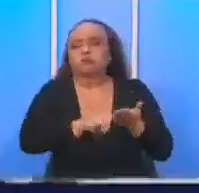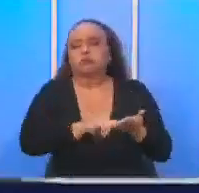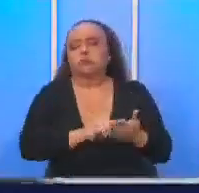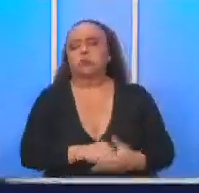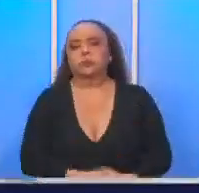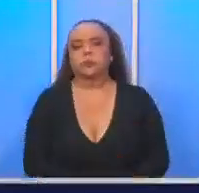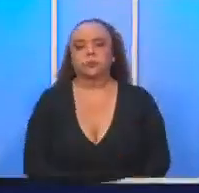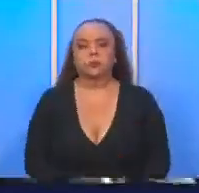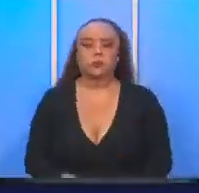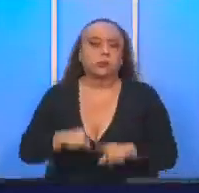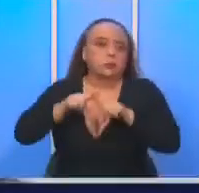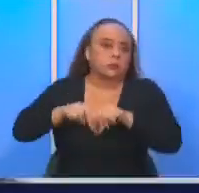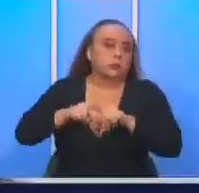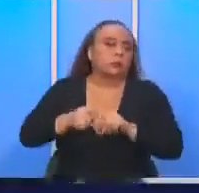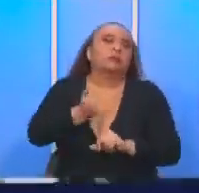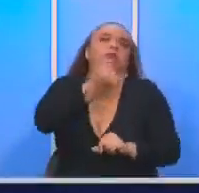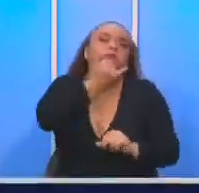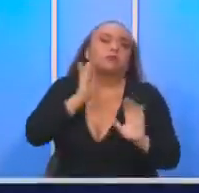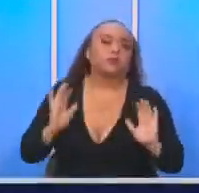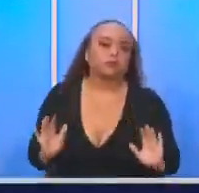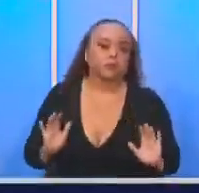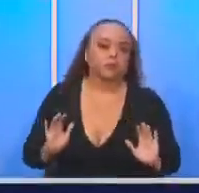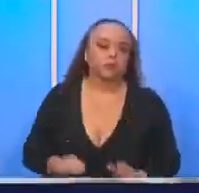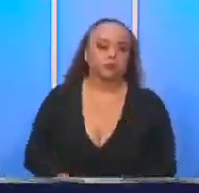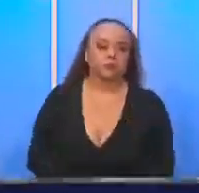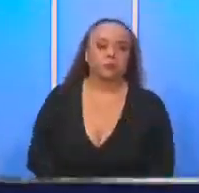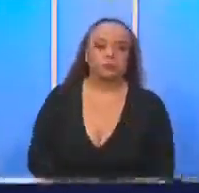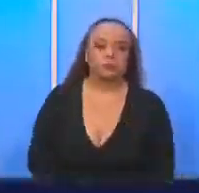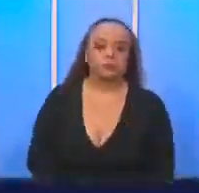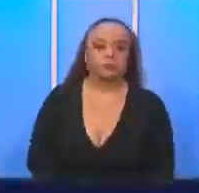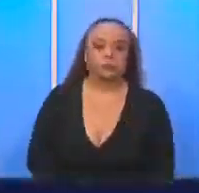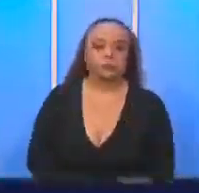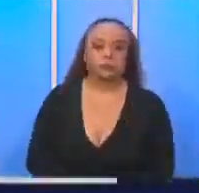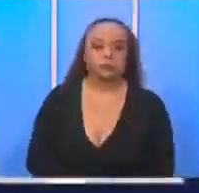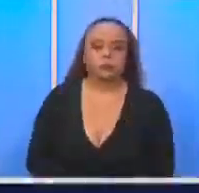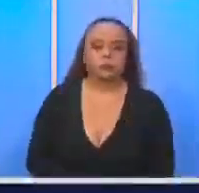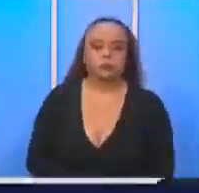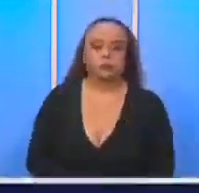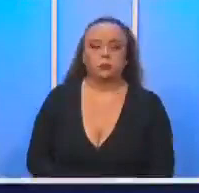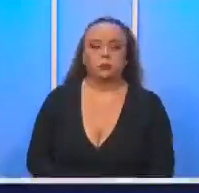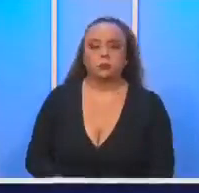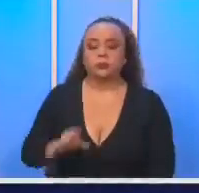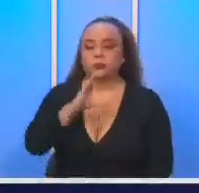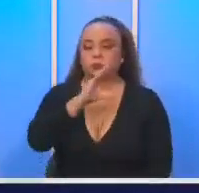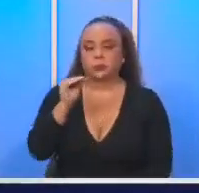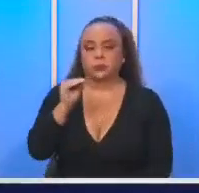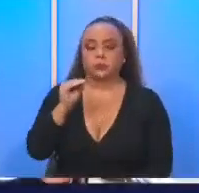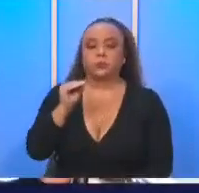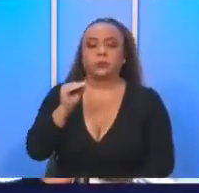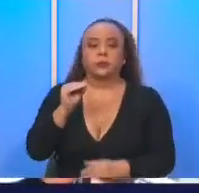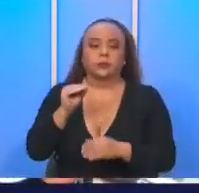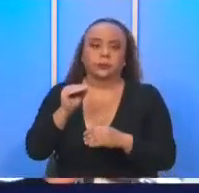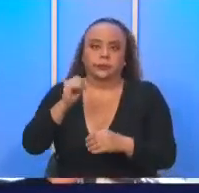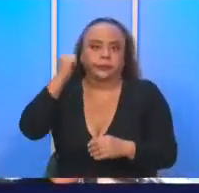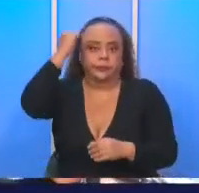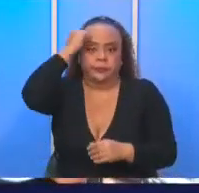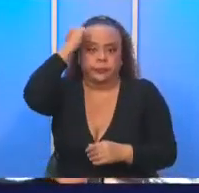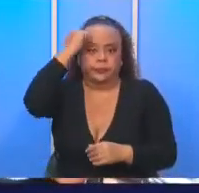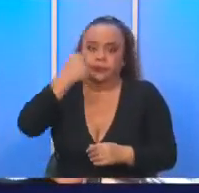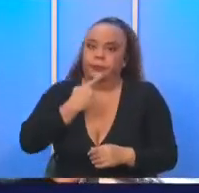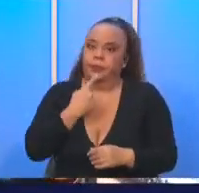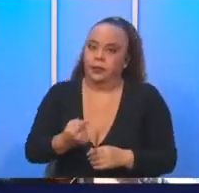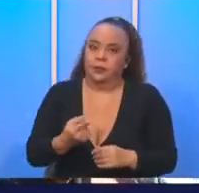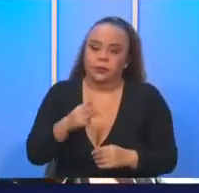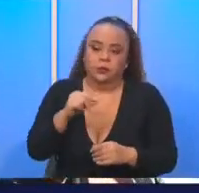amonestación. Depende de lo que haya pasado, ¿verdad? Si tengo culpa, pues ya ni modo presentarle. Mis argumentos sería tonto decir que